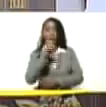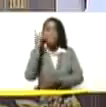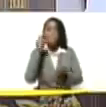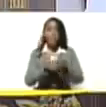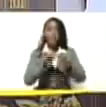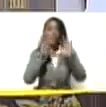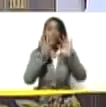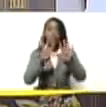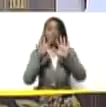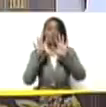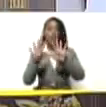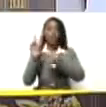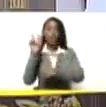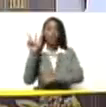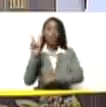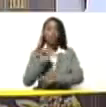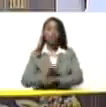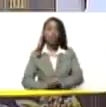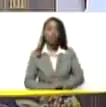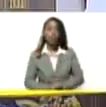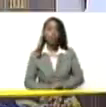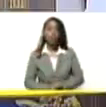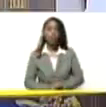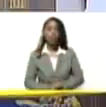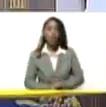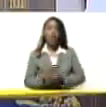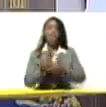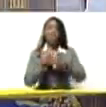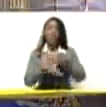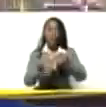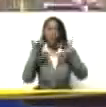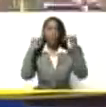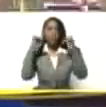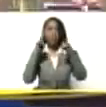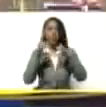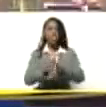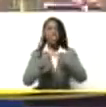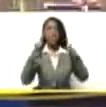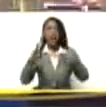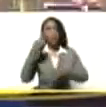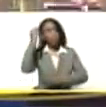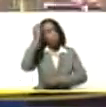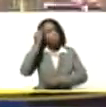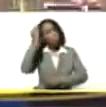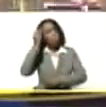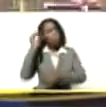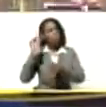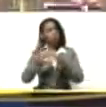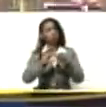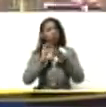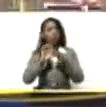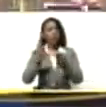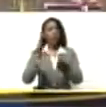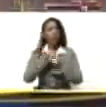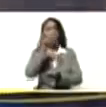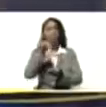1992 lo vamos a conmemorar con una gran reflexión unitaria nacional